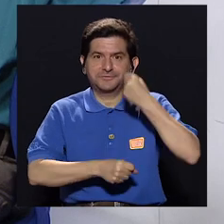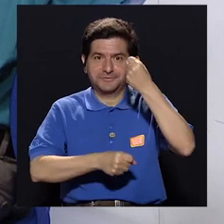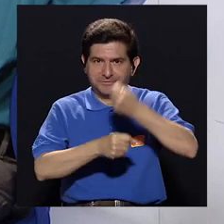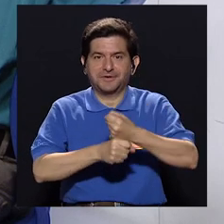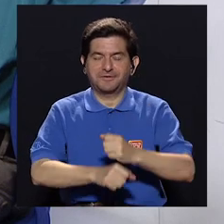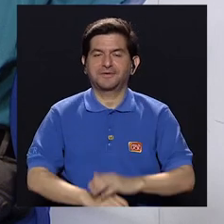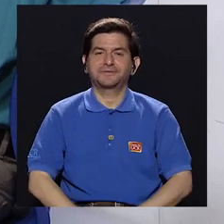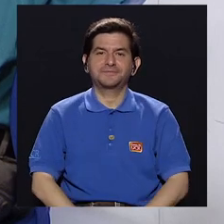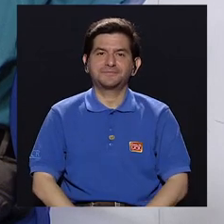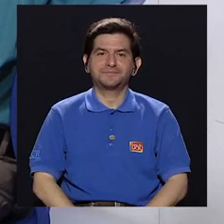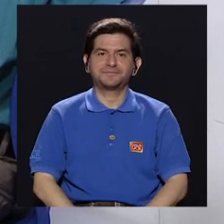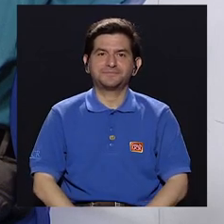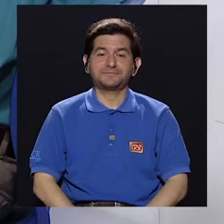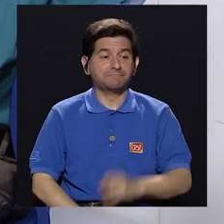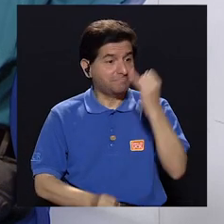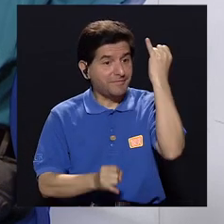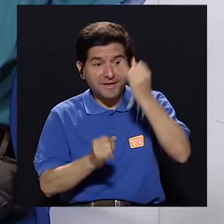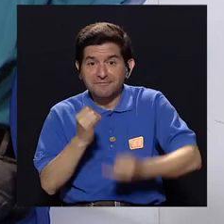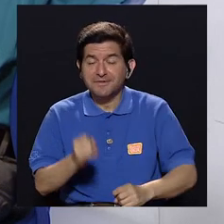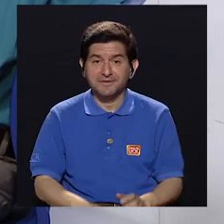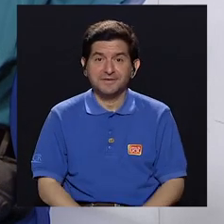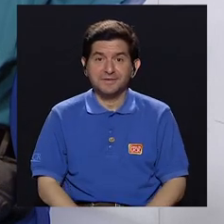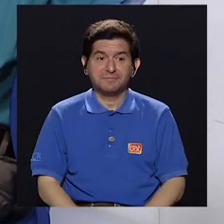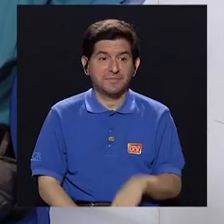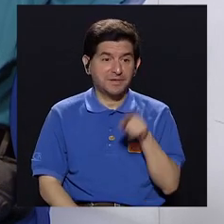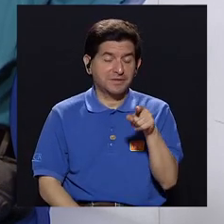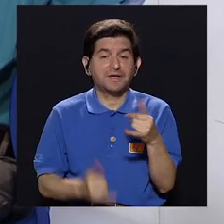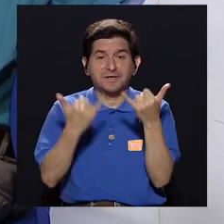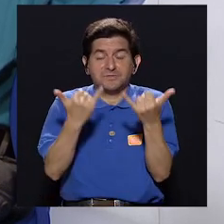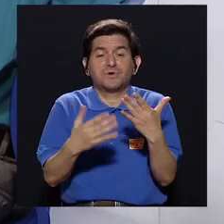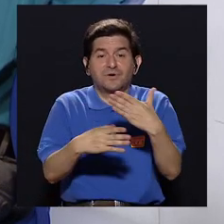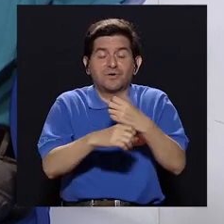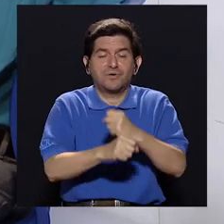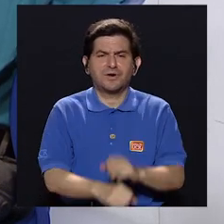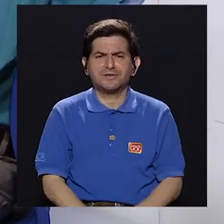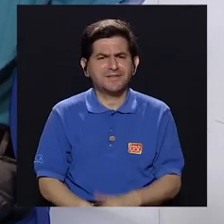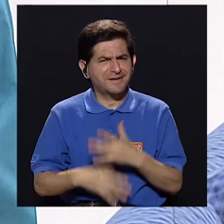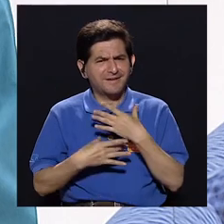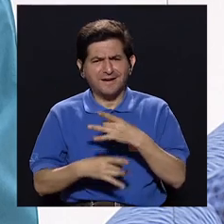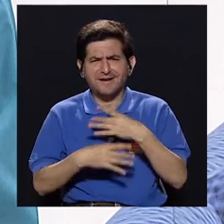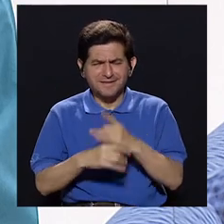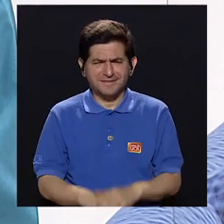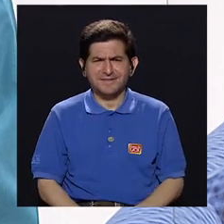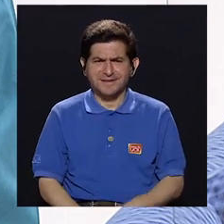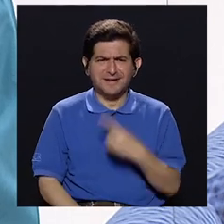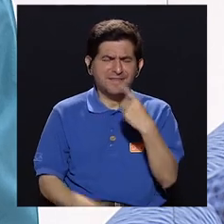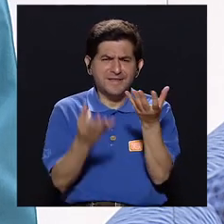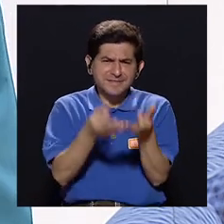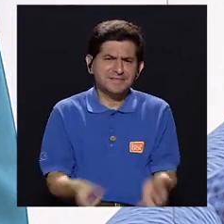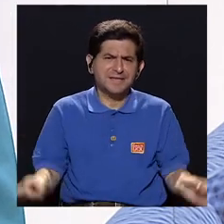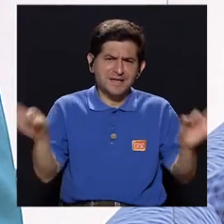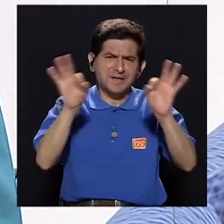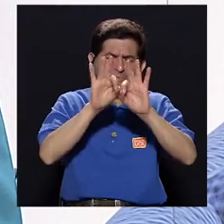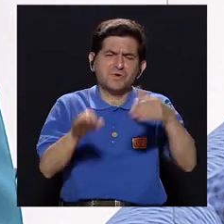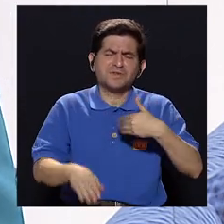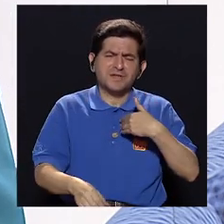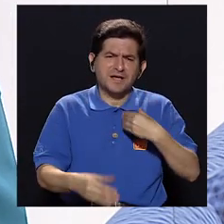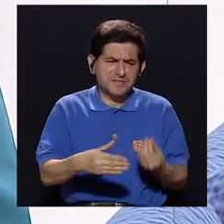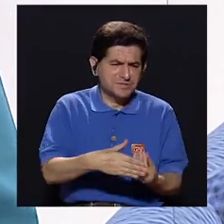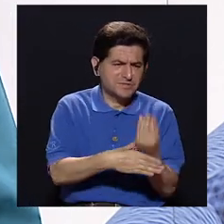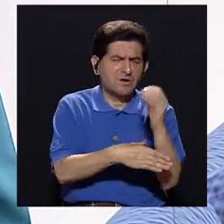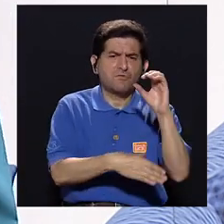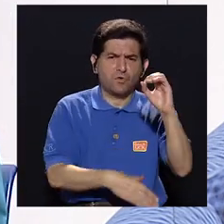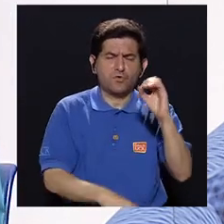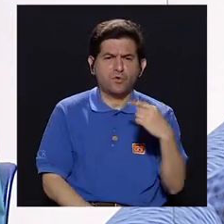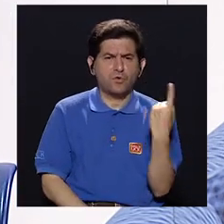y y al final pues eso es lo que lo que ahora hago como investigador interesante destaquemos la importancia de las orquídeas la gente